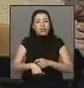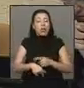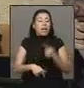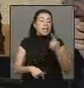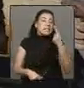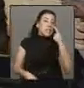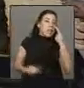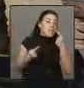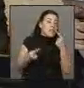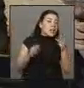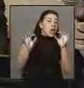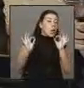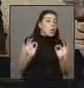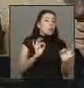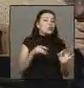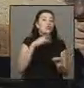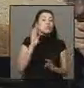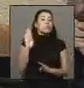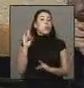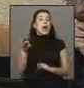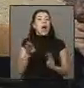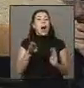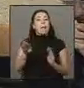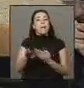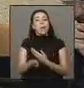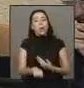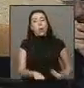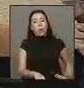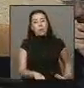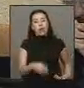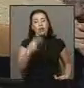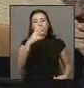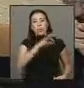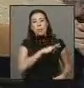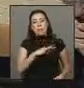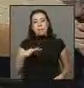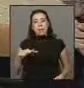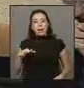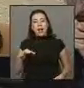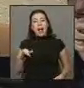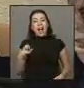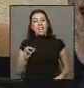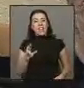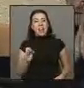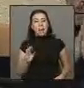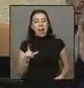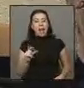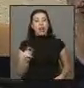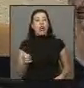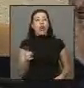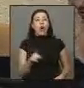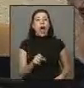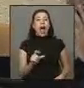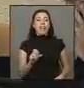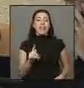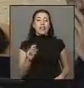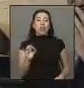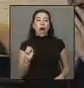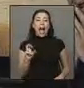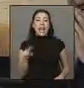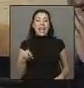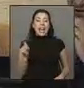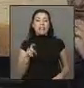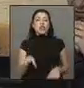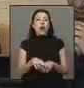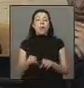a prueba la consistencia del apoyo al gobierno y a sus ministros, Javiera Blanco y Alberto Arenas, que comprometieron su